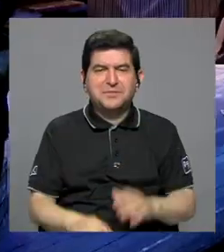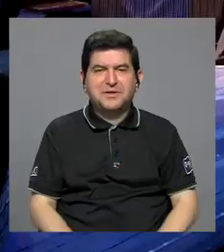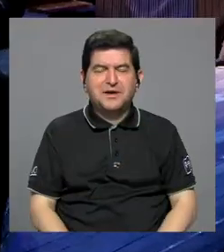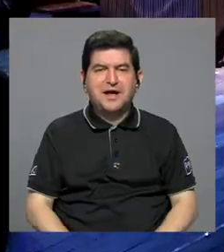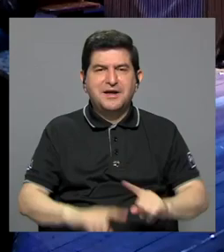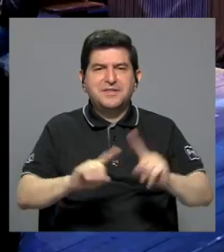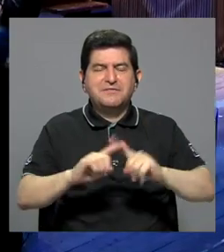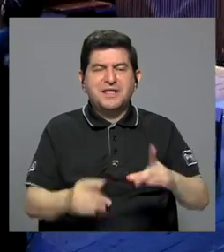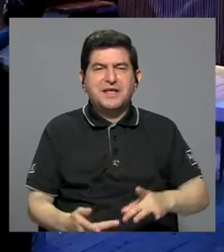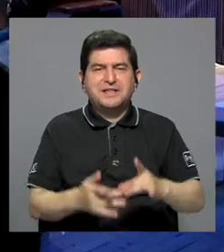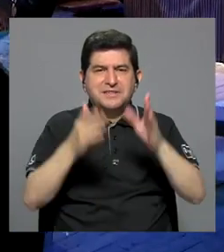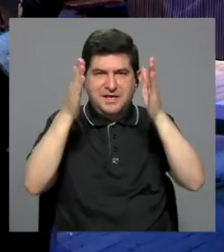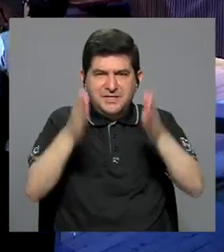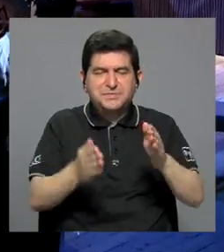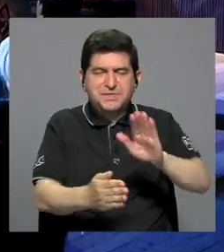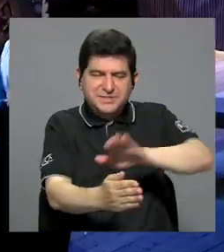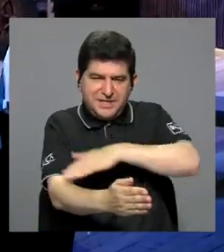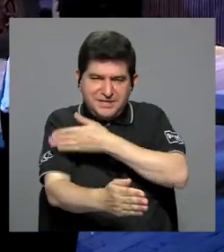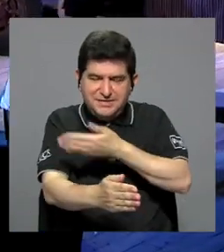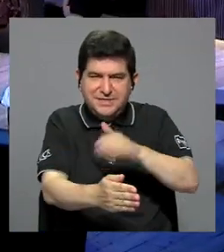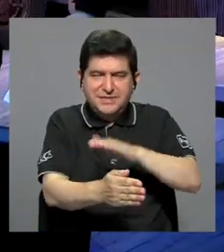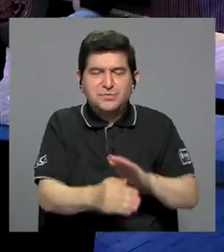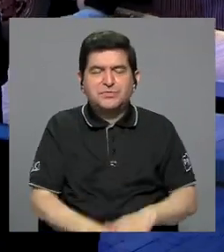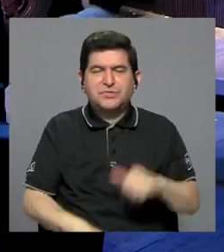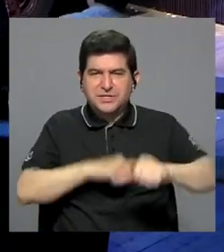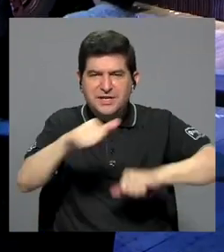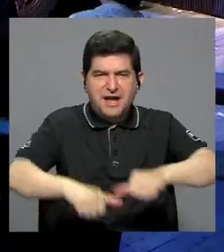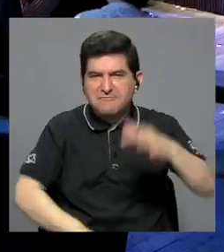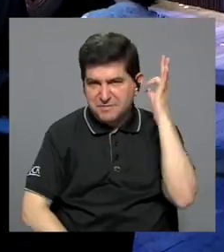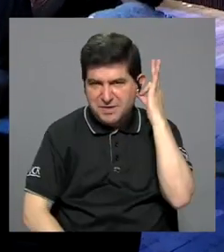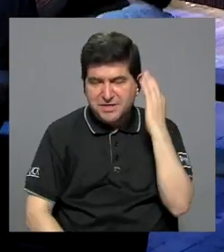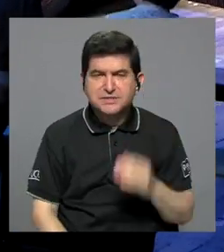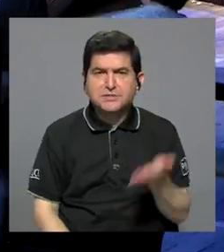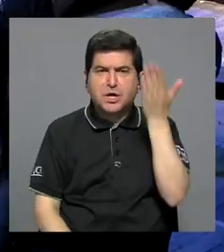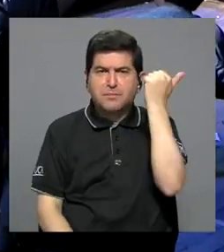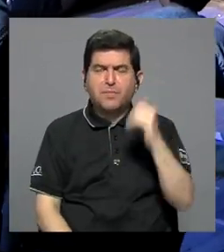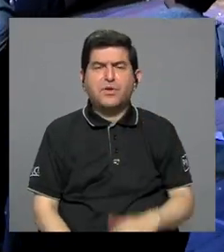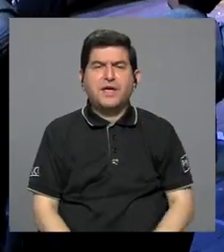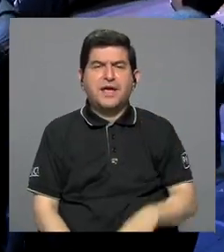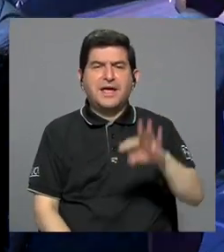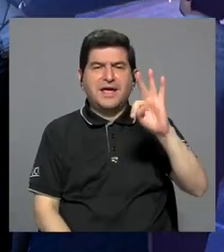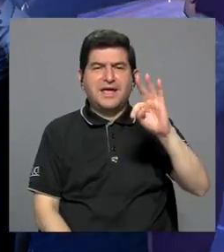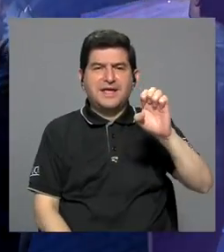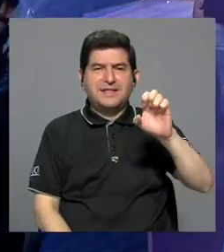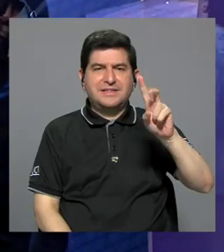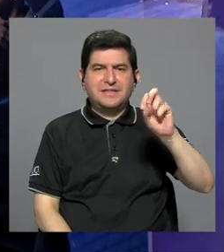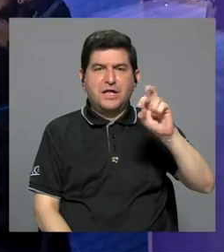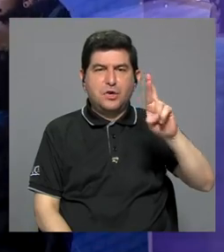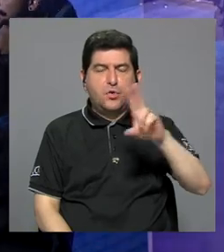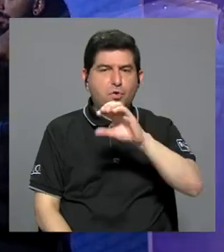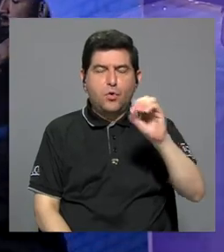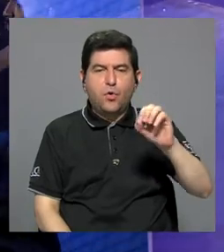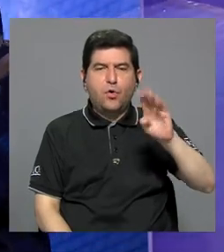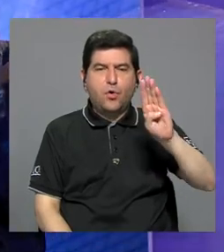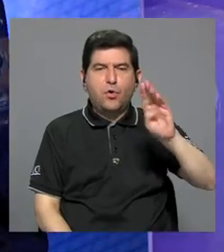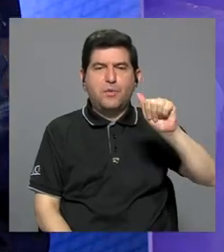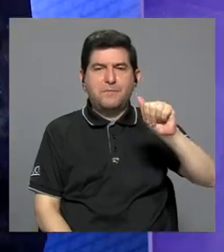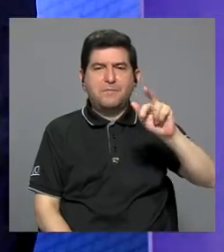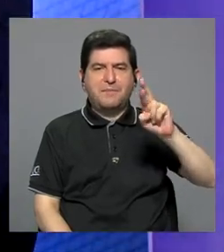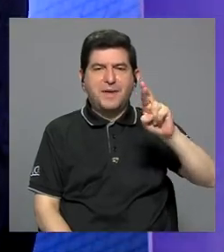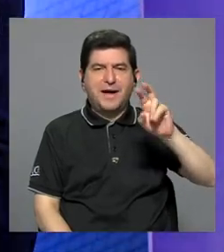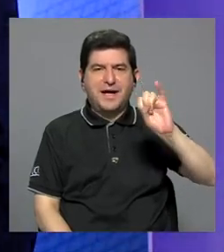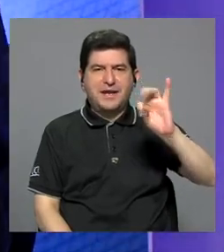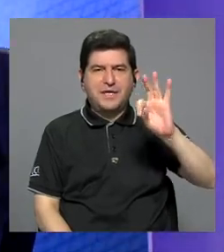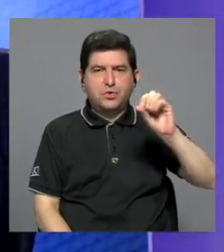muchas musicólogas feministas, ¿verdad? Tiene que ser expulsada del discurso musical porque el tenor o el barítono no soportan que ella esté ahí